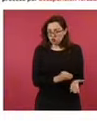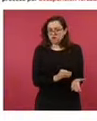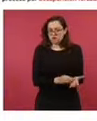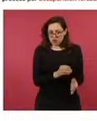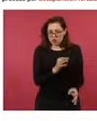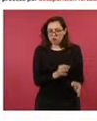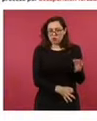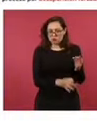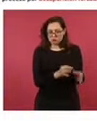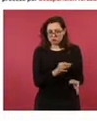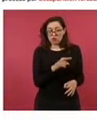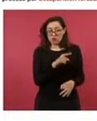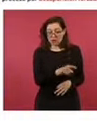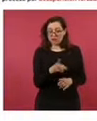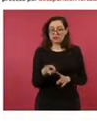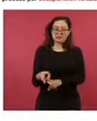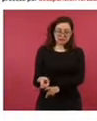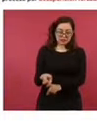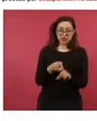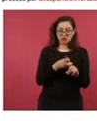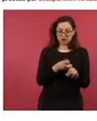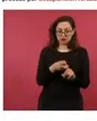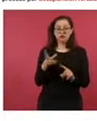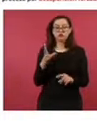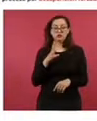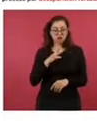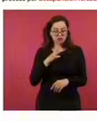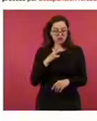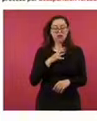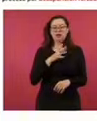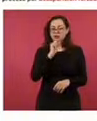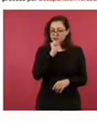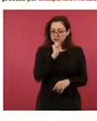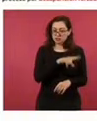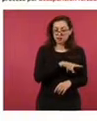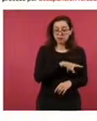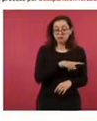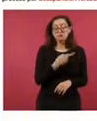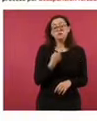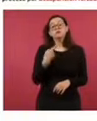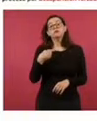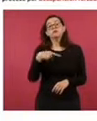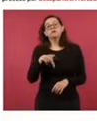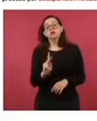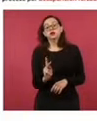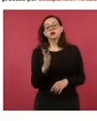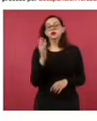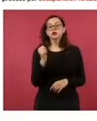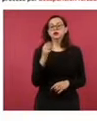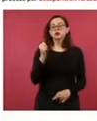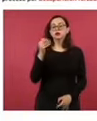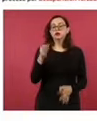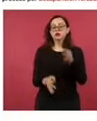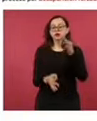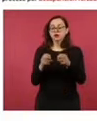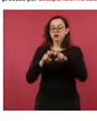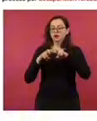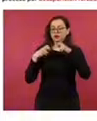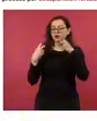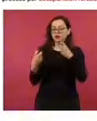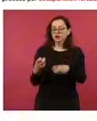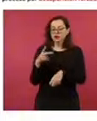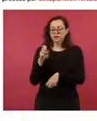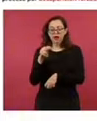eh desaparición forzada aquí eh los magistrados del noveno tribunal colegiado en materia penal del